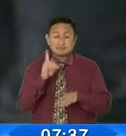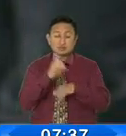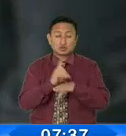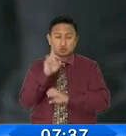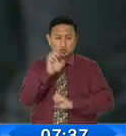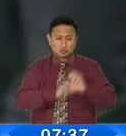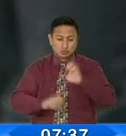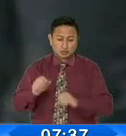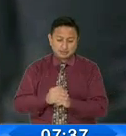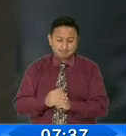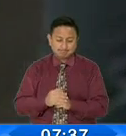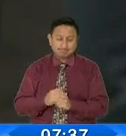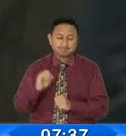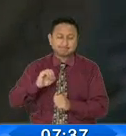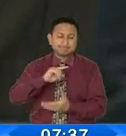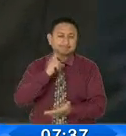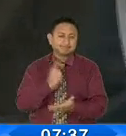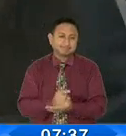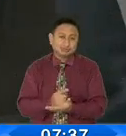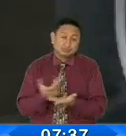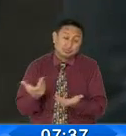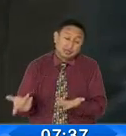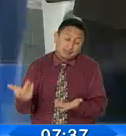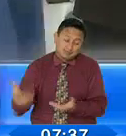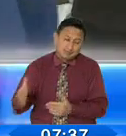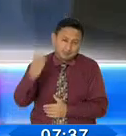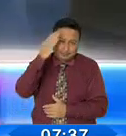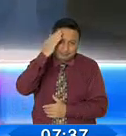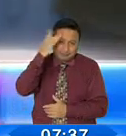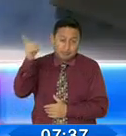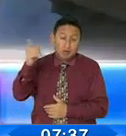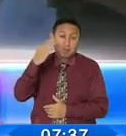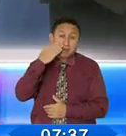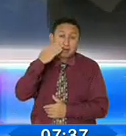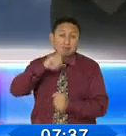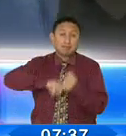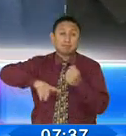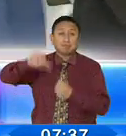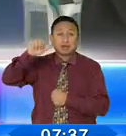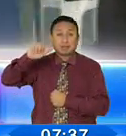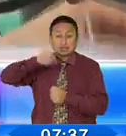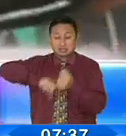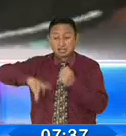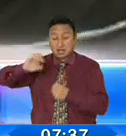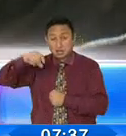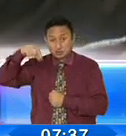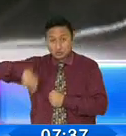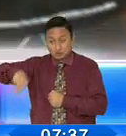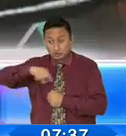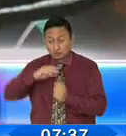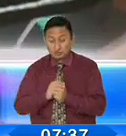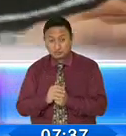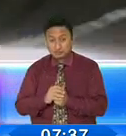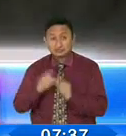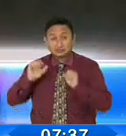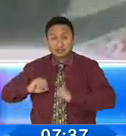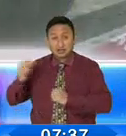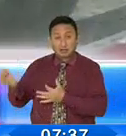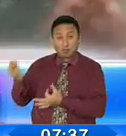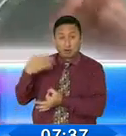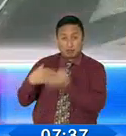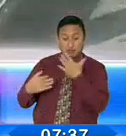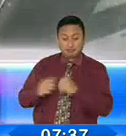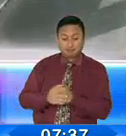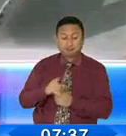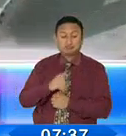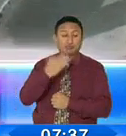lo que tanto temía, pero que ya presumía, pues su madre, hermana e hijo también están contagiados de COVID. Mi mamá también